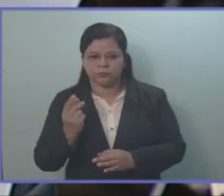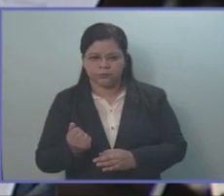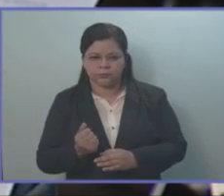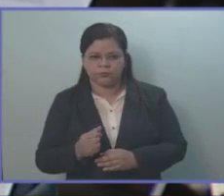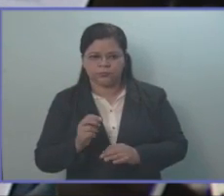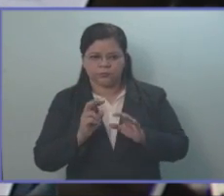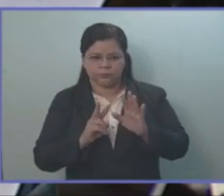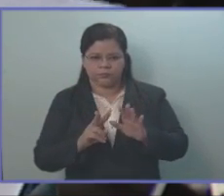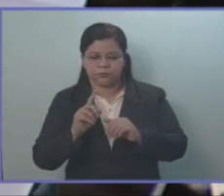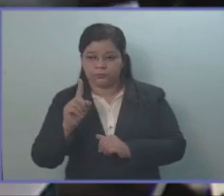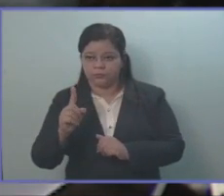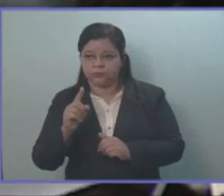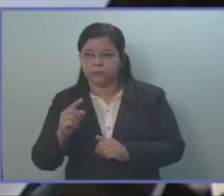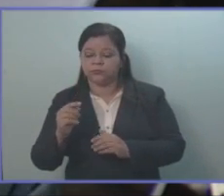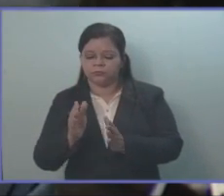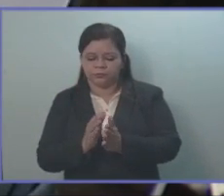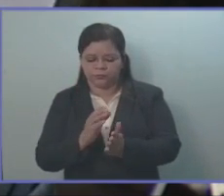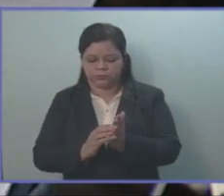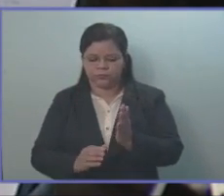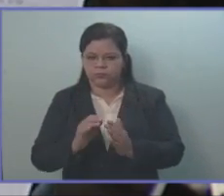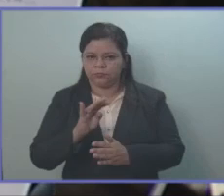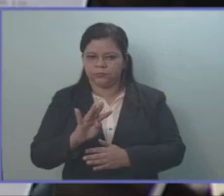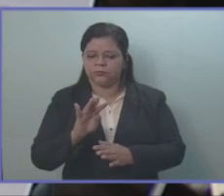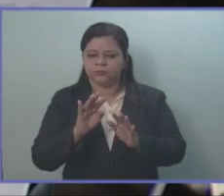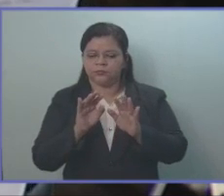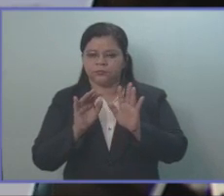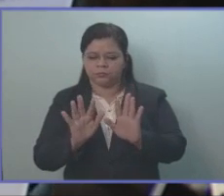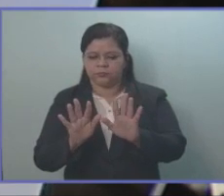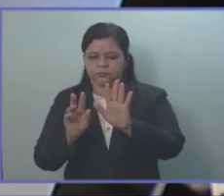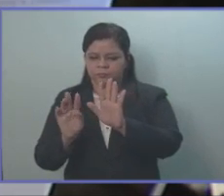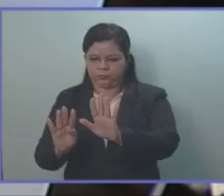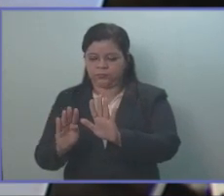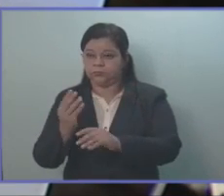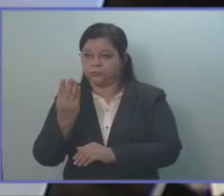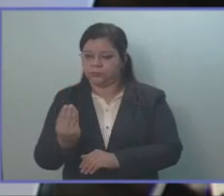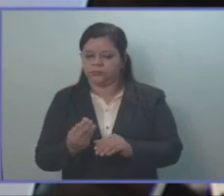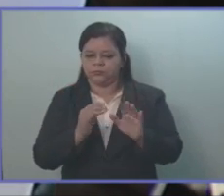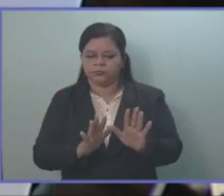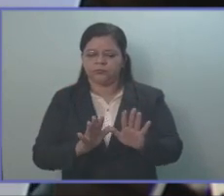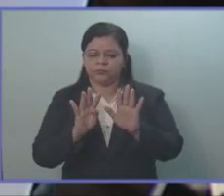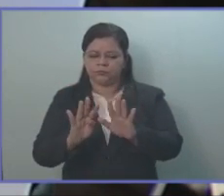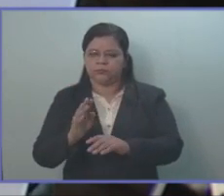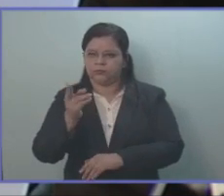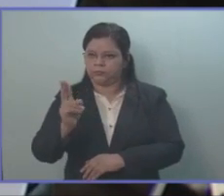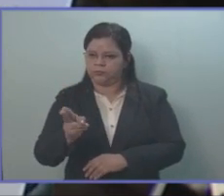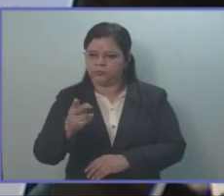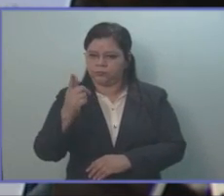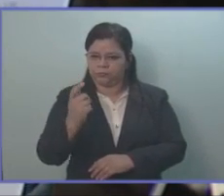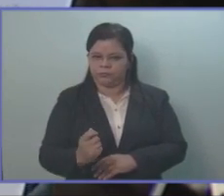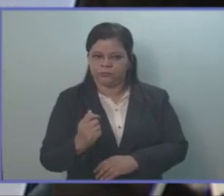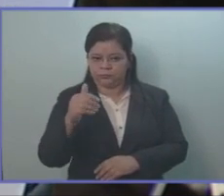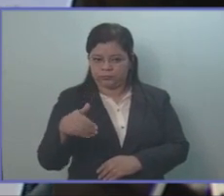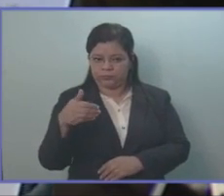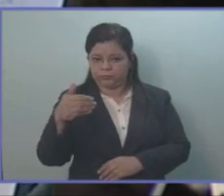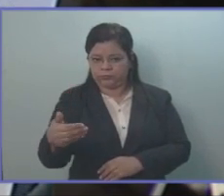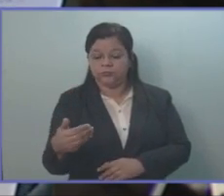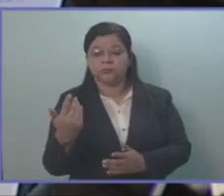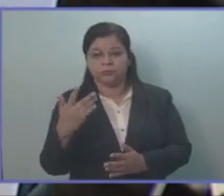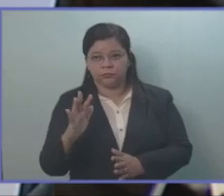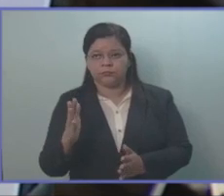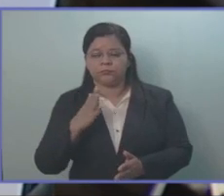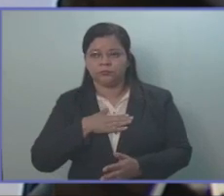número 71, tomo 419, del 19 del mismo mes y año, el que